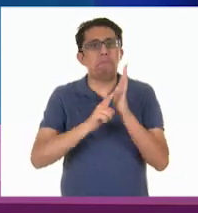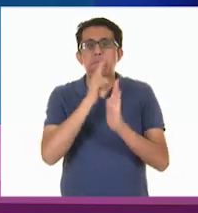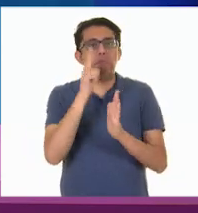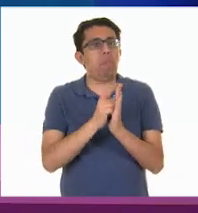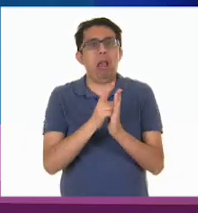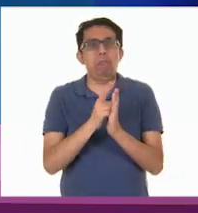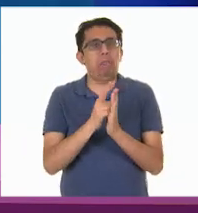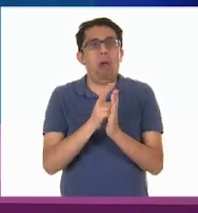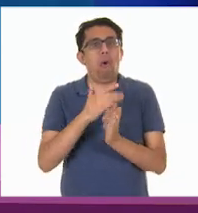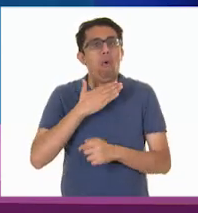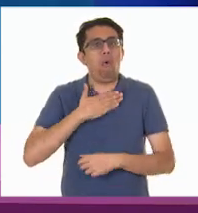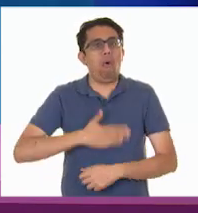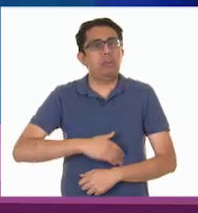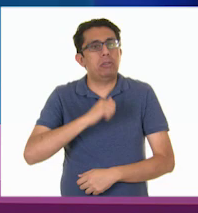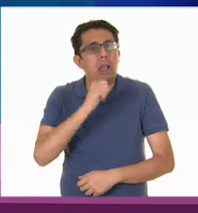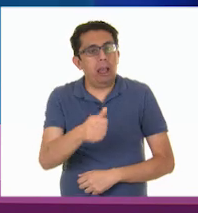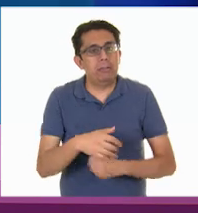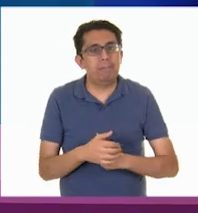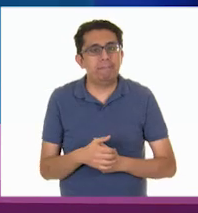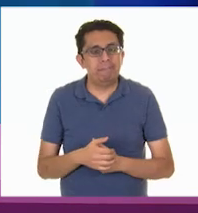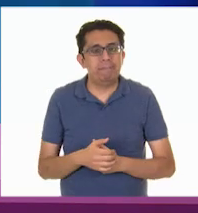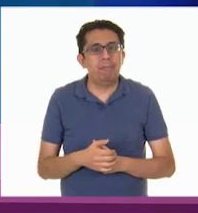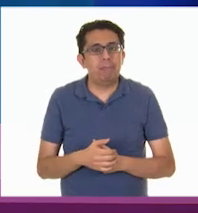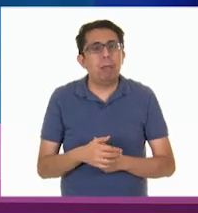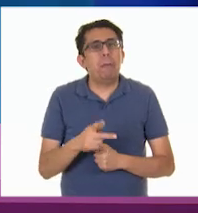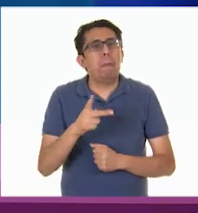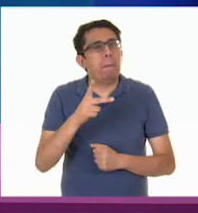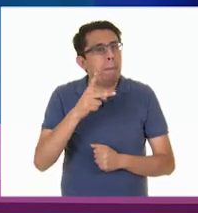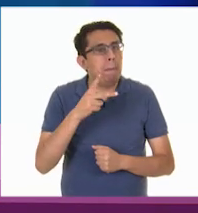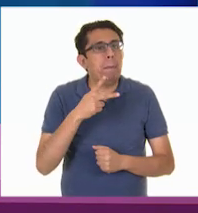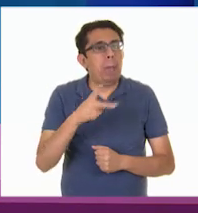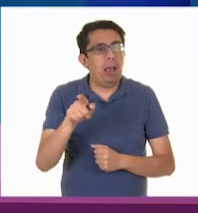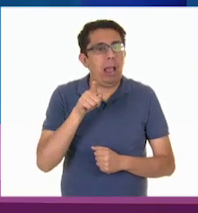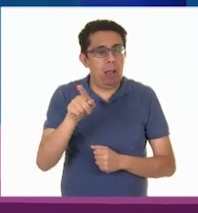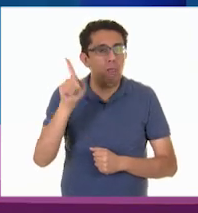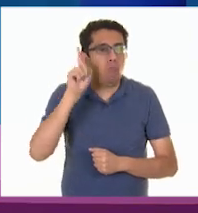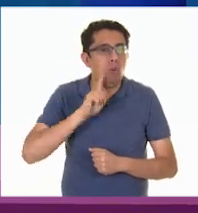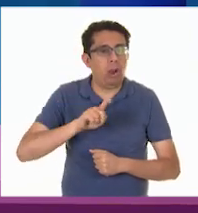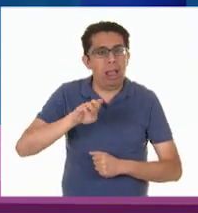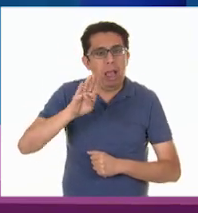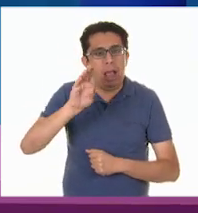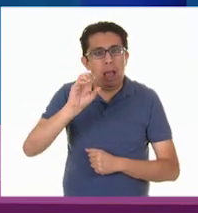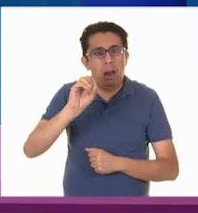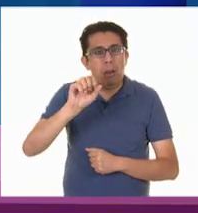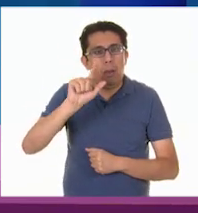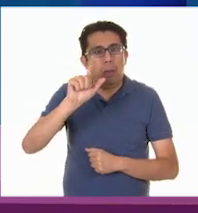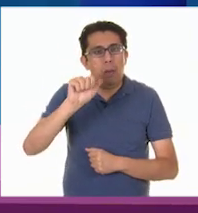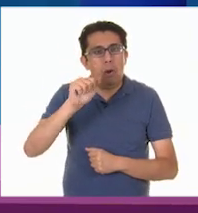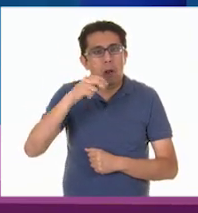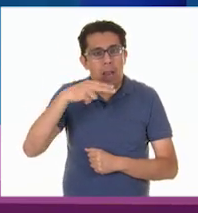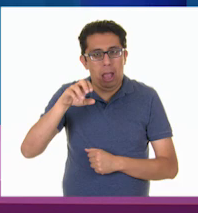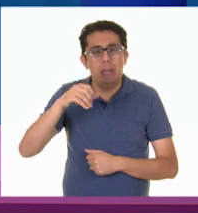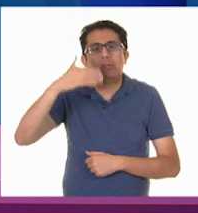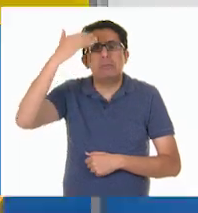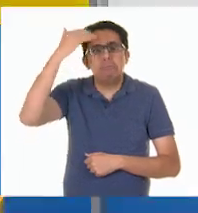una forma justa. Pero bueno, eso la señora Bolaños lo sabe. ¿Qué puede hacer entonces,